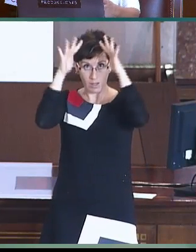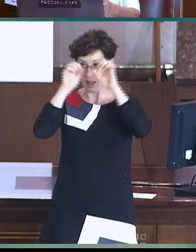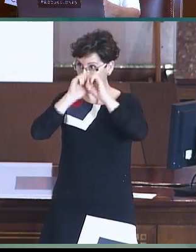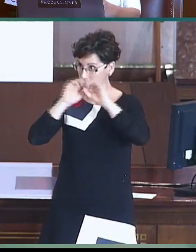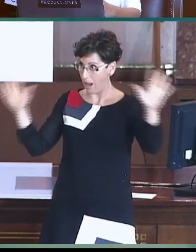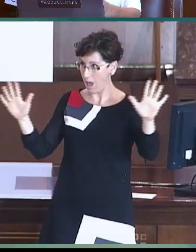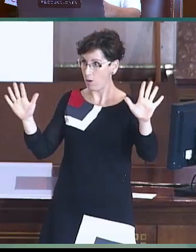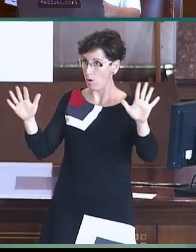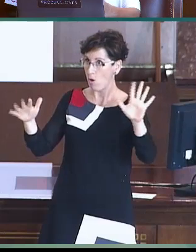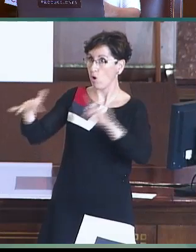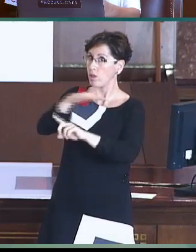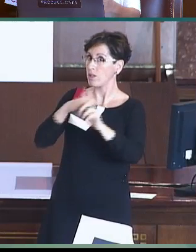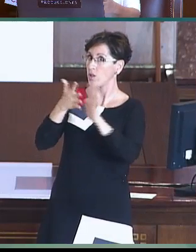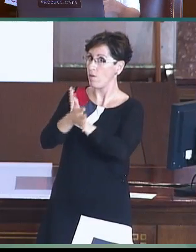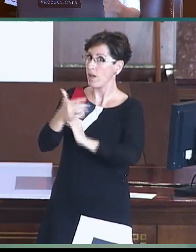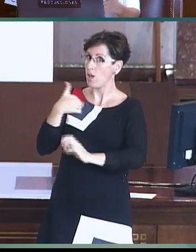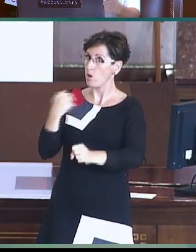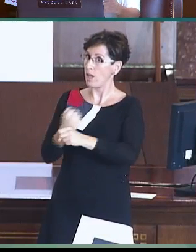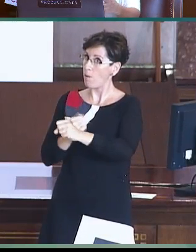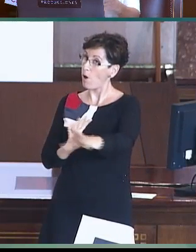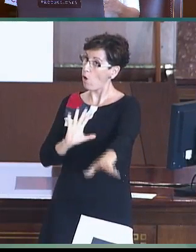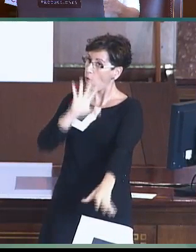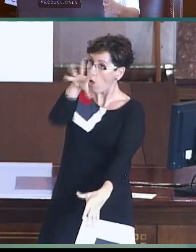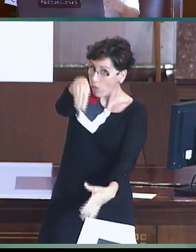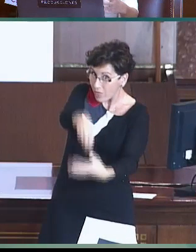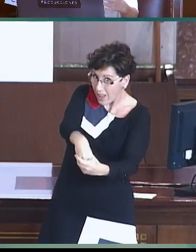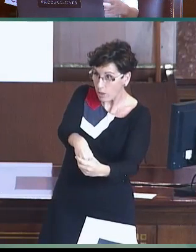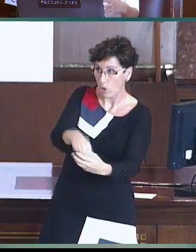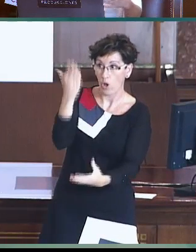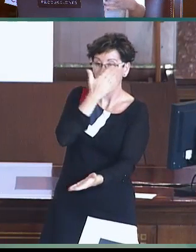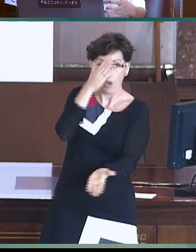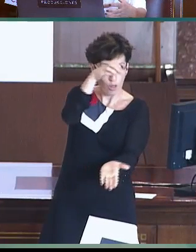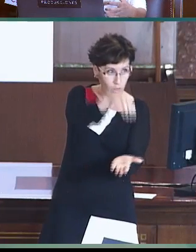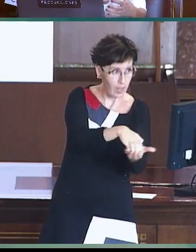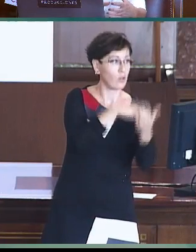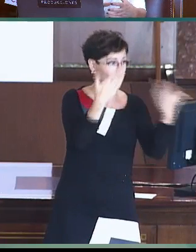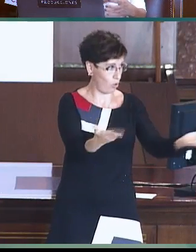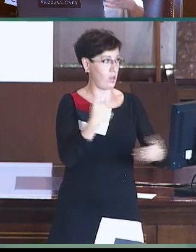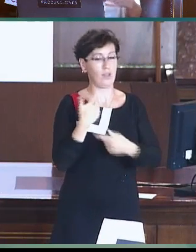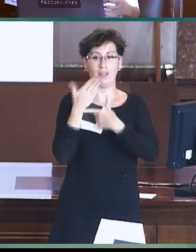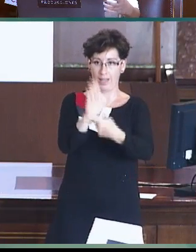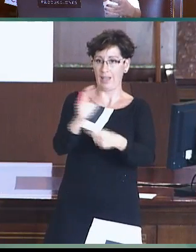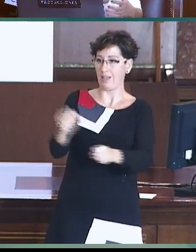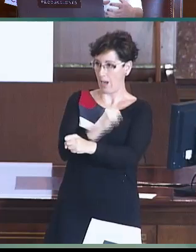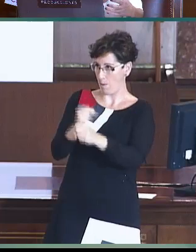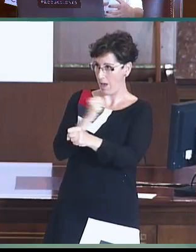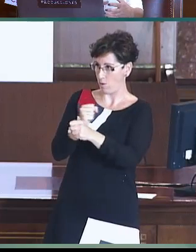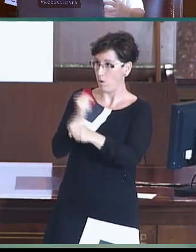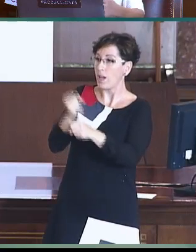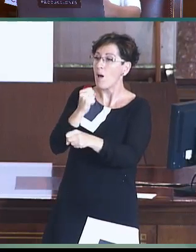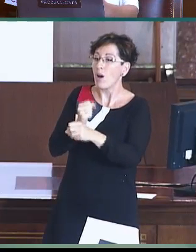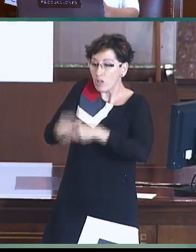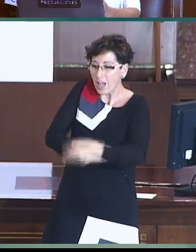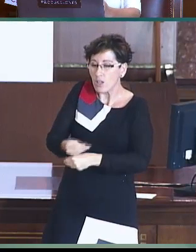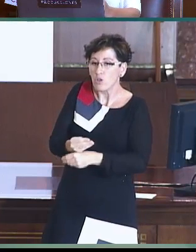en centros, pues lo que vamos a presentar es un trabajo que se ha centrado en este colegio, en este caso, en el Colegio Concertado